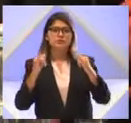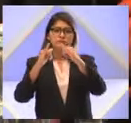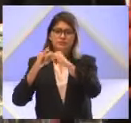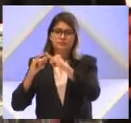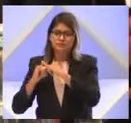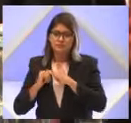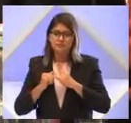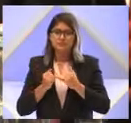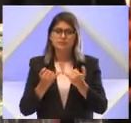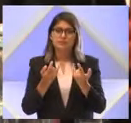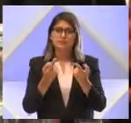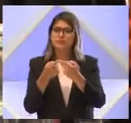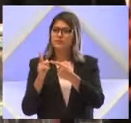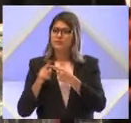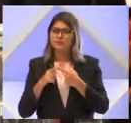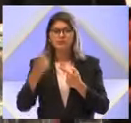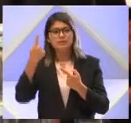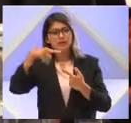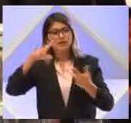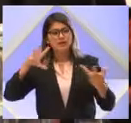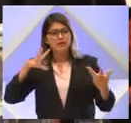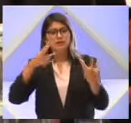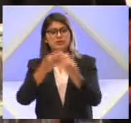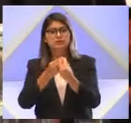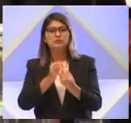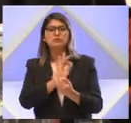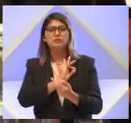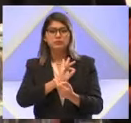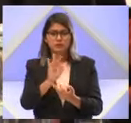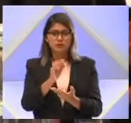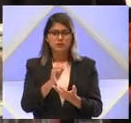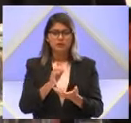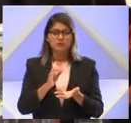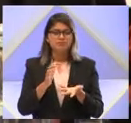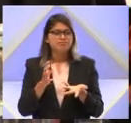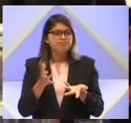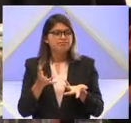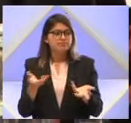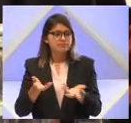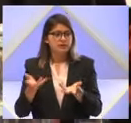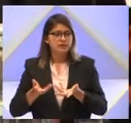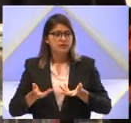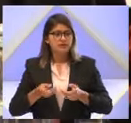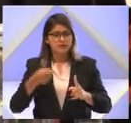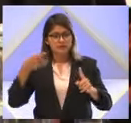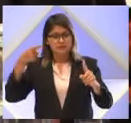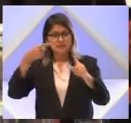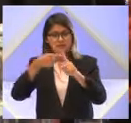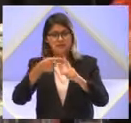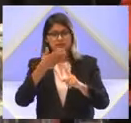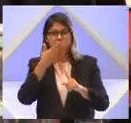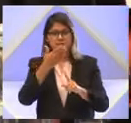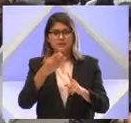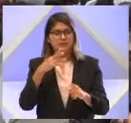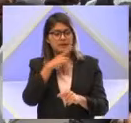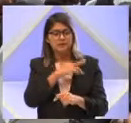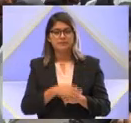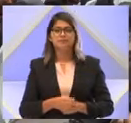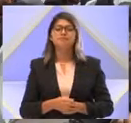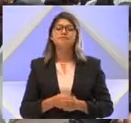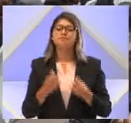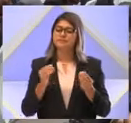de tal manera que podamos concretar y tener resultados en el corto plazo muchas gracias